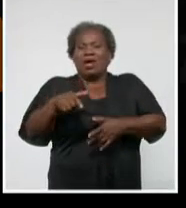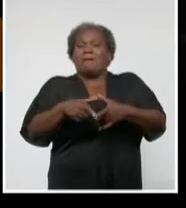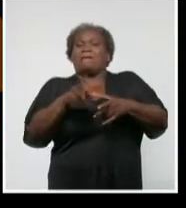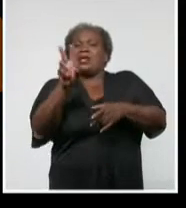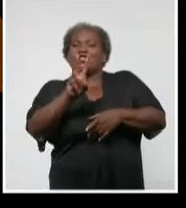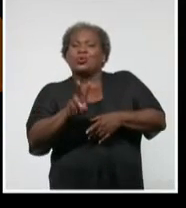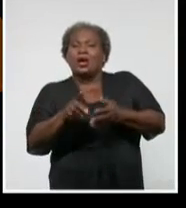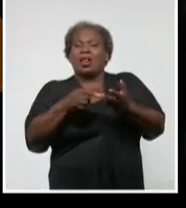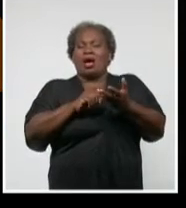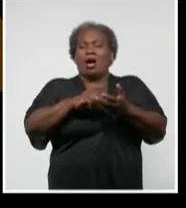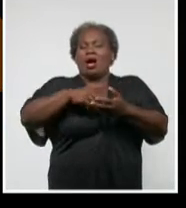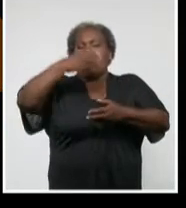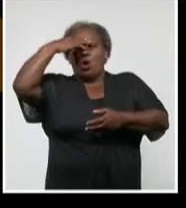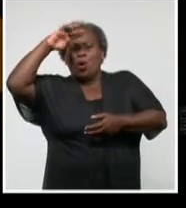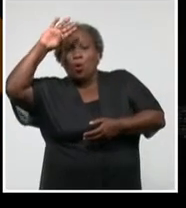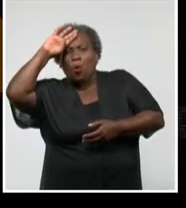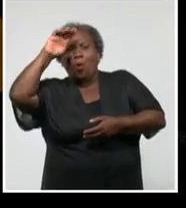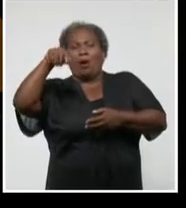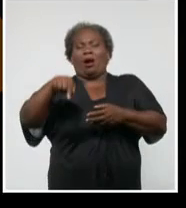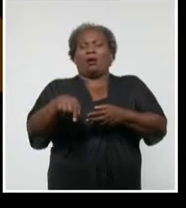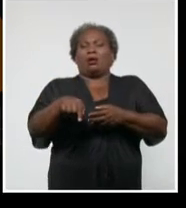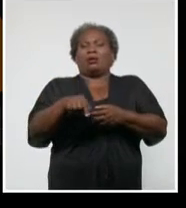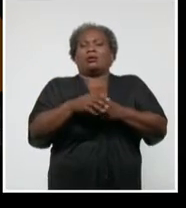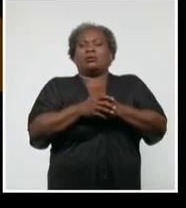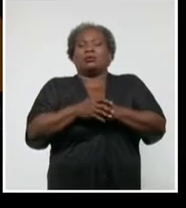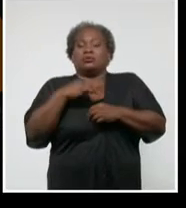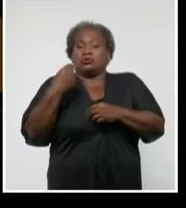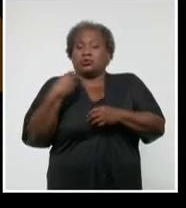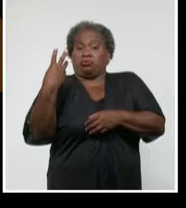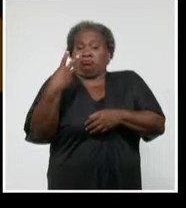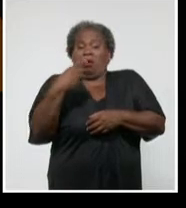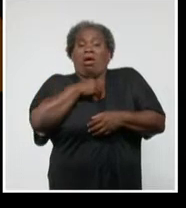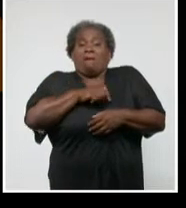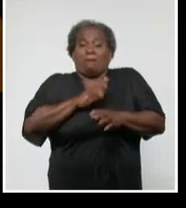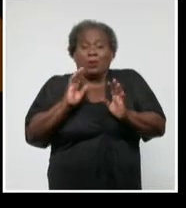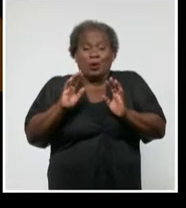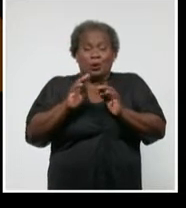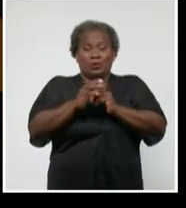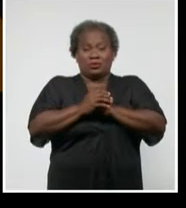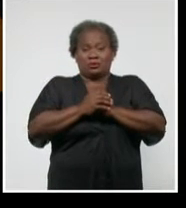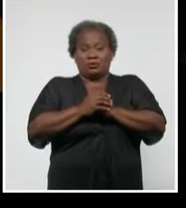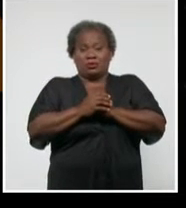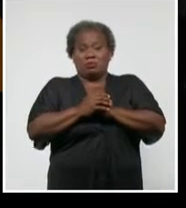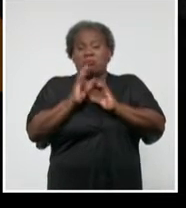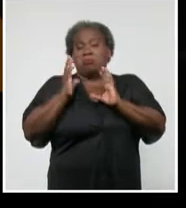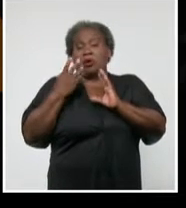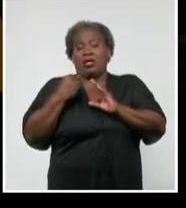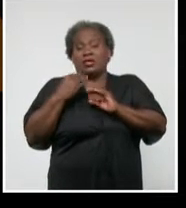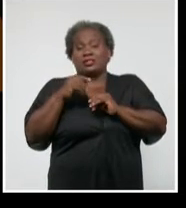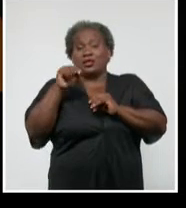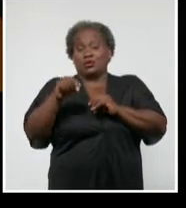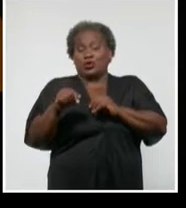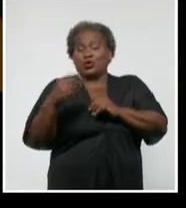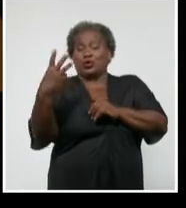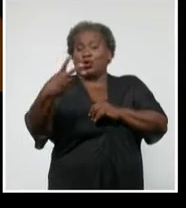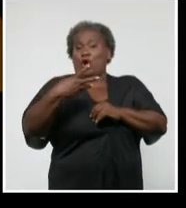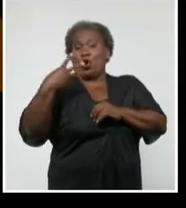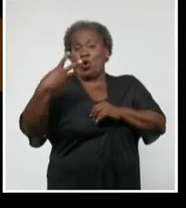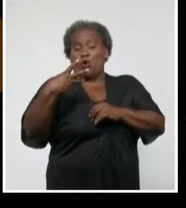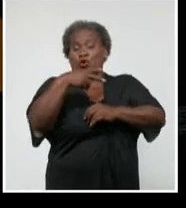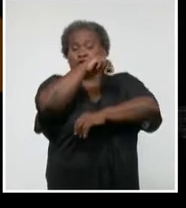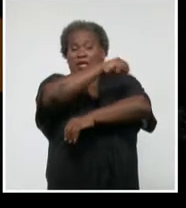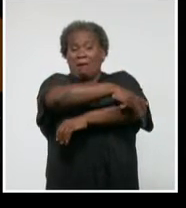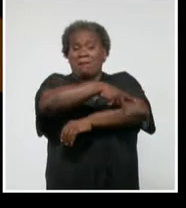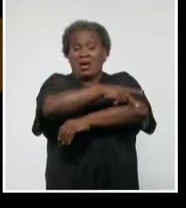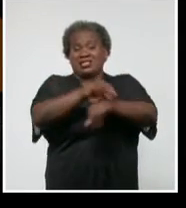Venezuela, Cuba, para ponernos nosotros tres como ejemplo, porque ustedes decían también que nos denominan la troika del mal,